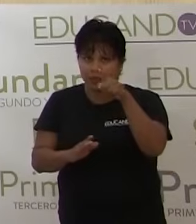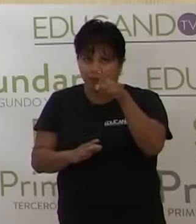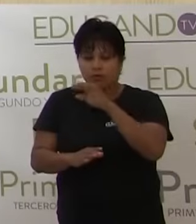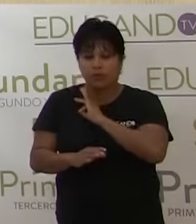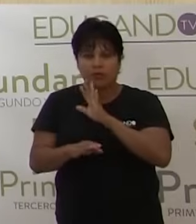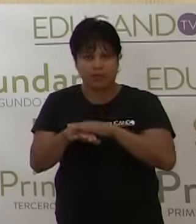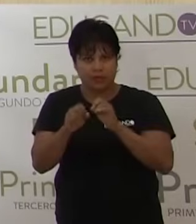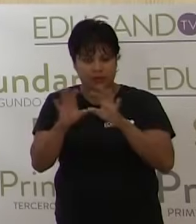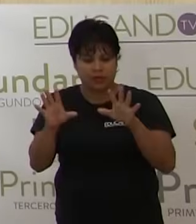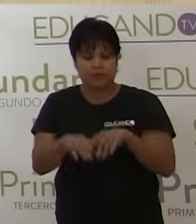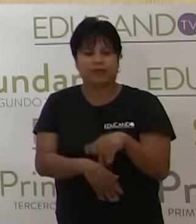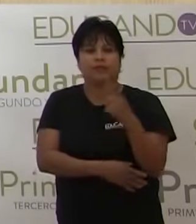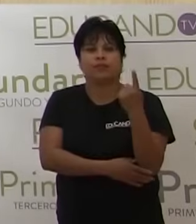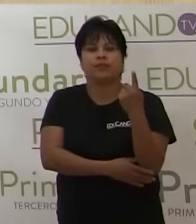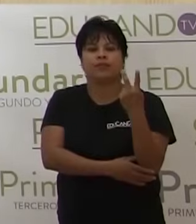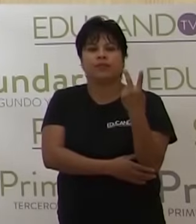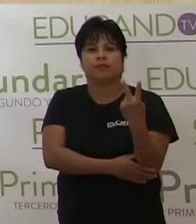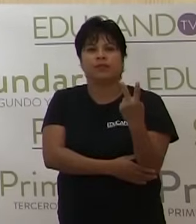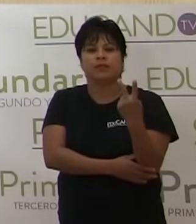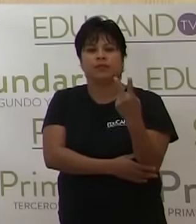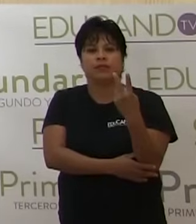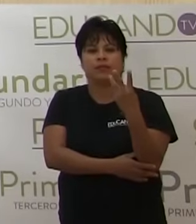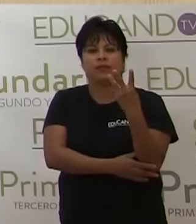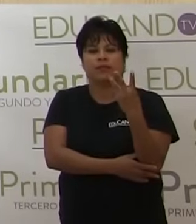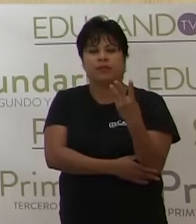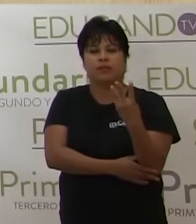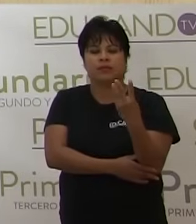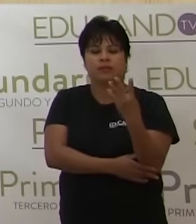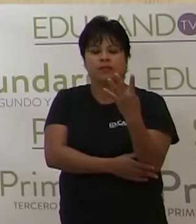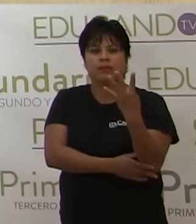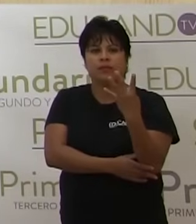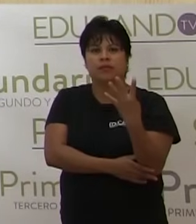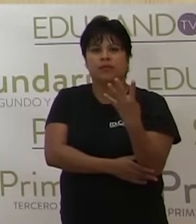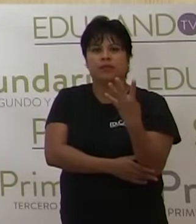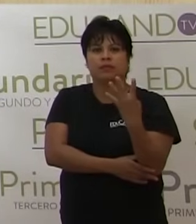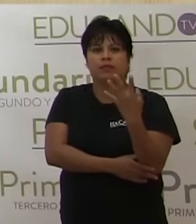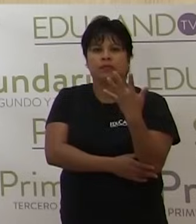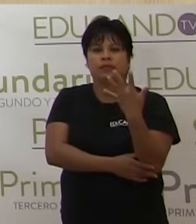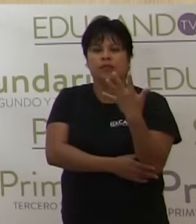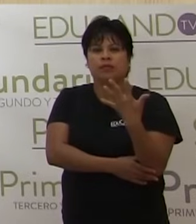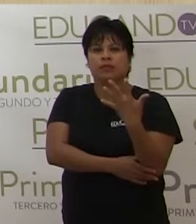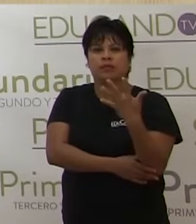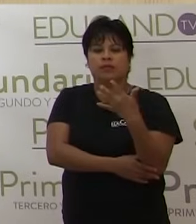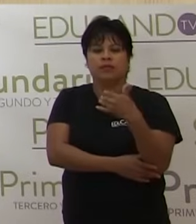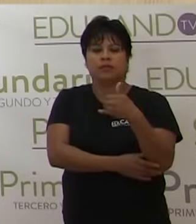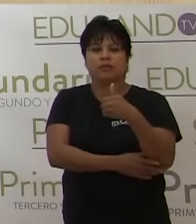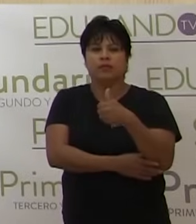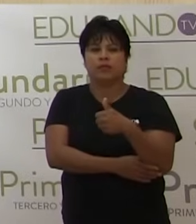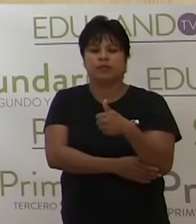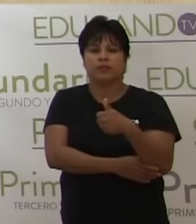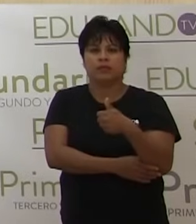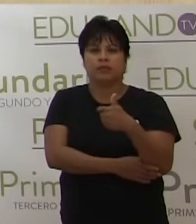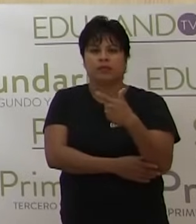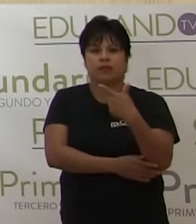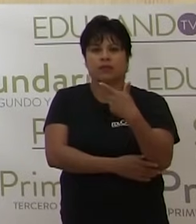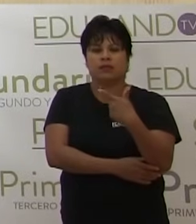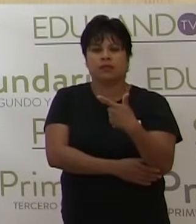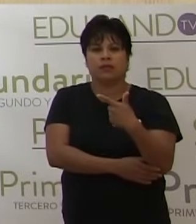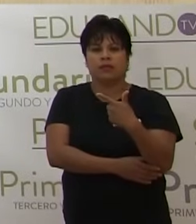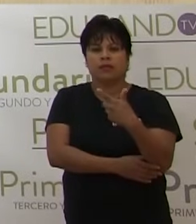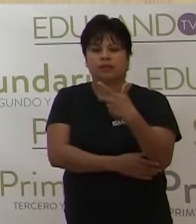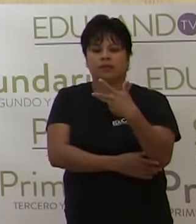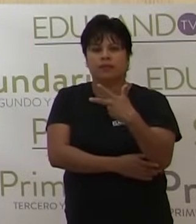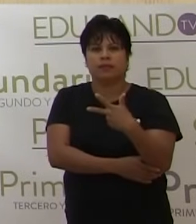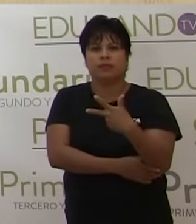te quede claro 1 2 3 4 5 6